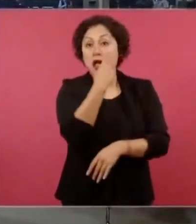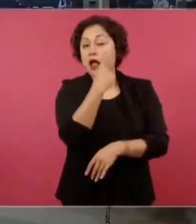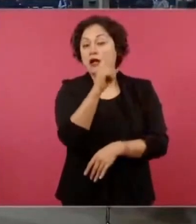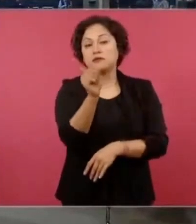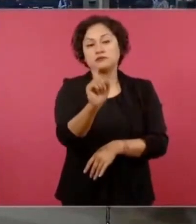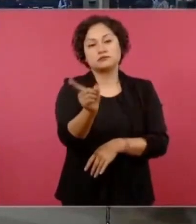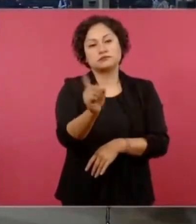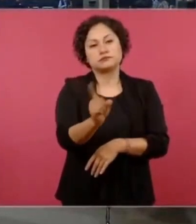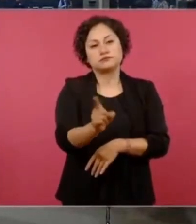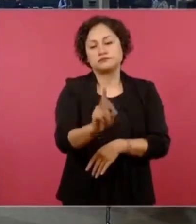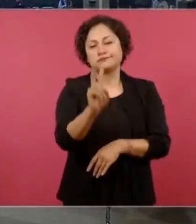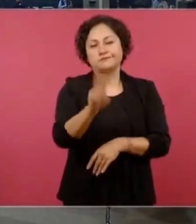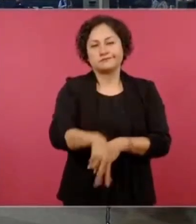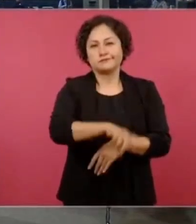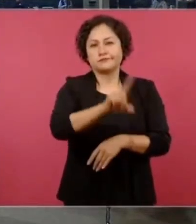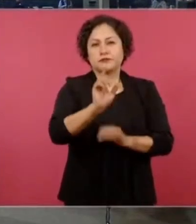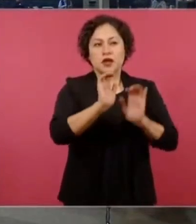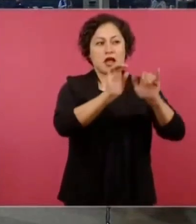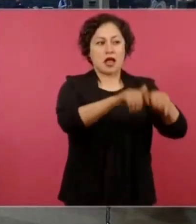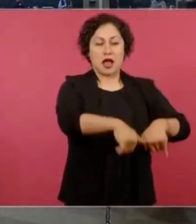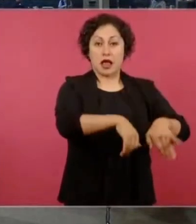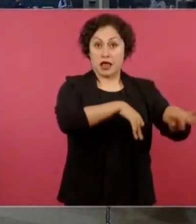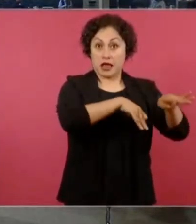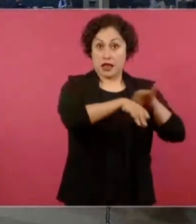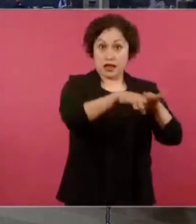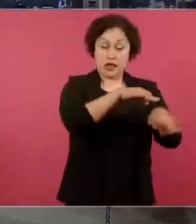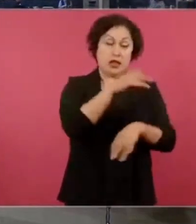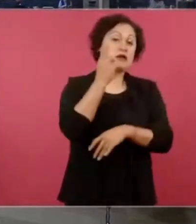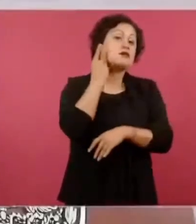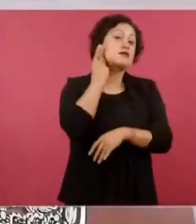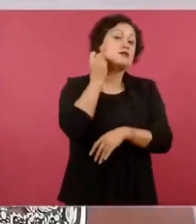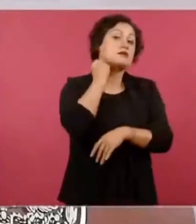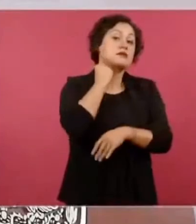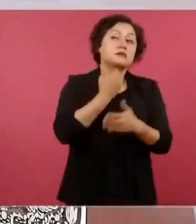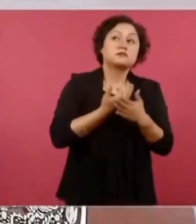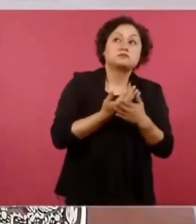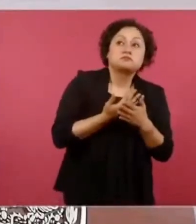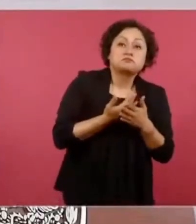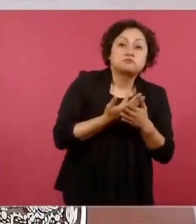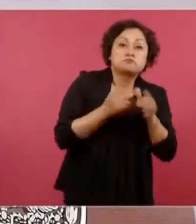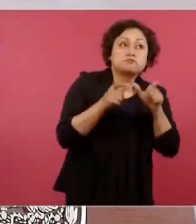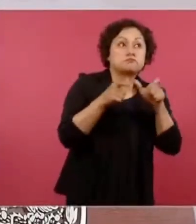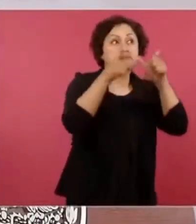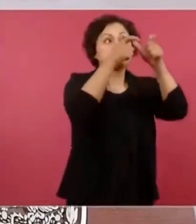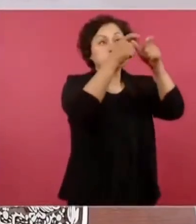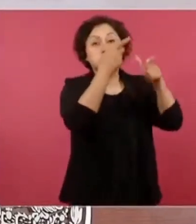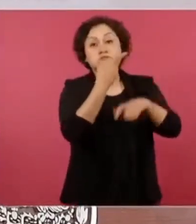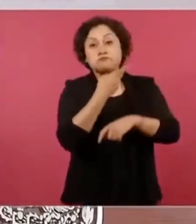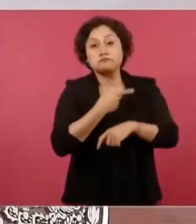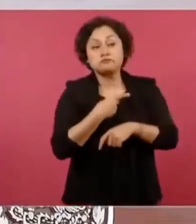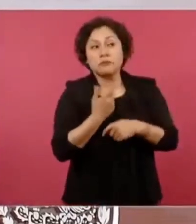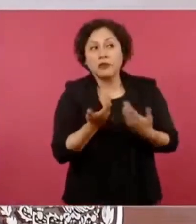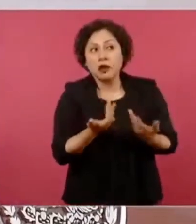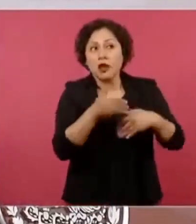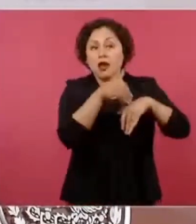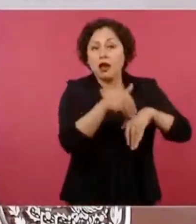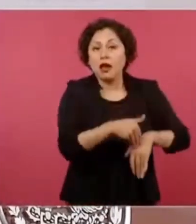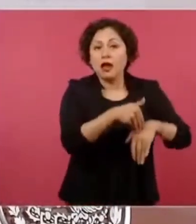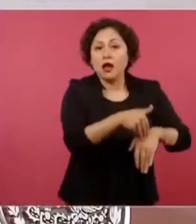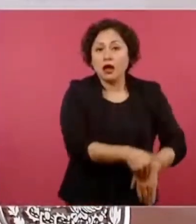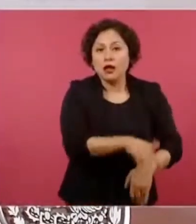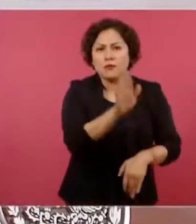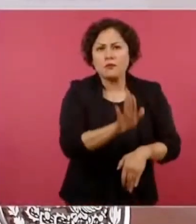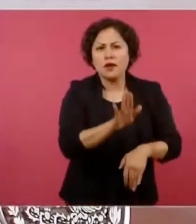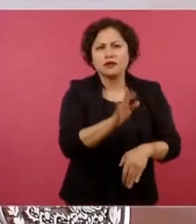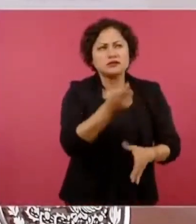empleados al servicio de la oligarquía. Y eso